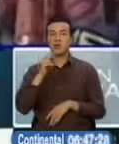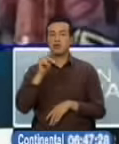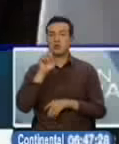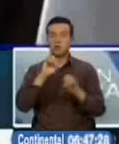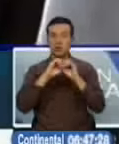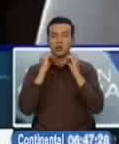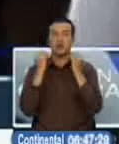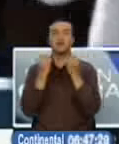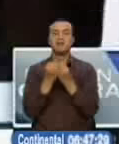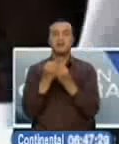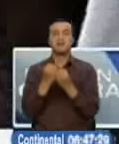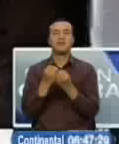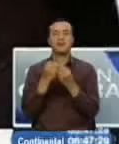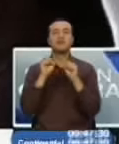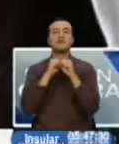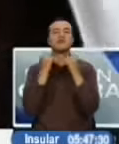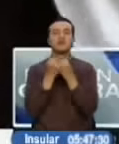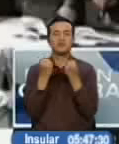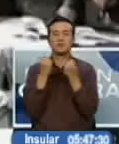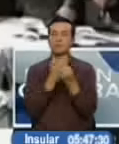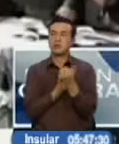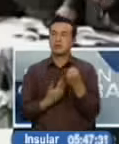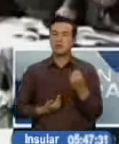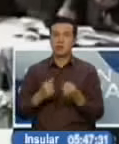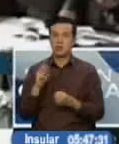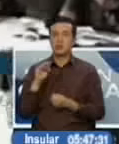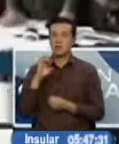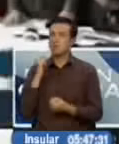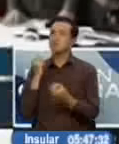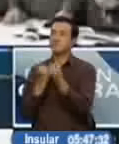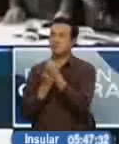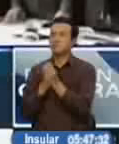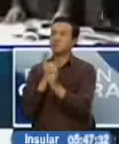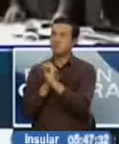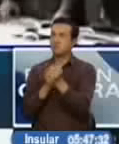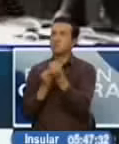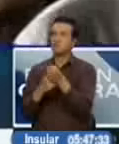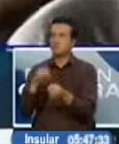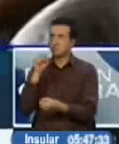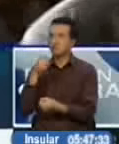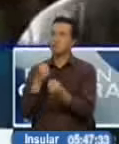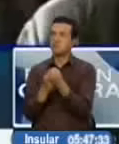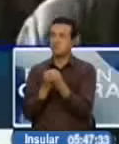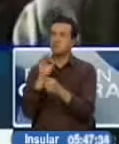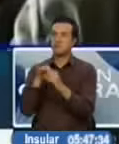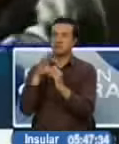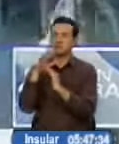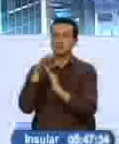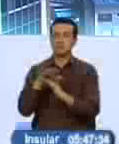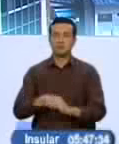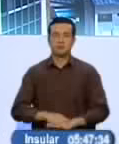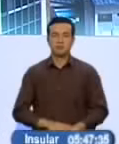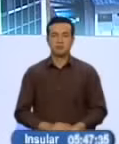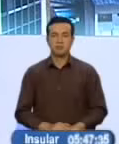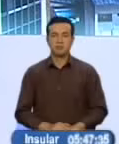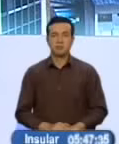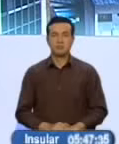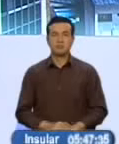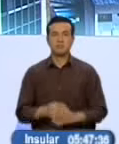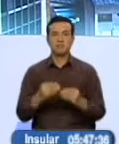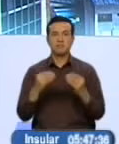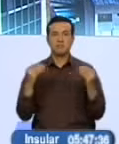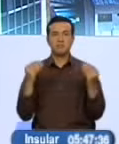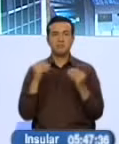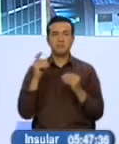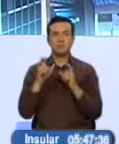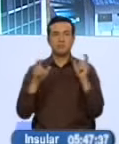impulsan el Sí a la Paz se reunieron con el presidente Santos en respaldo a esta iniciativa. Fanny Lara, Ecuador TV. Y ante el paso masivo de